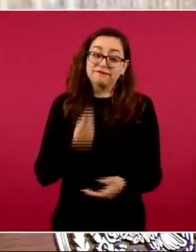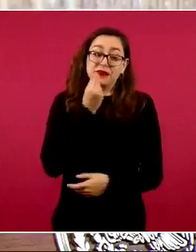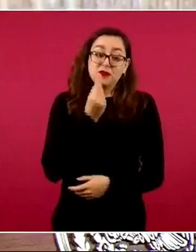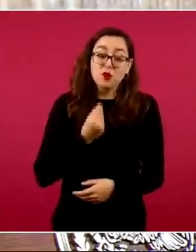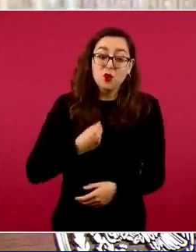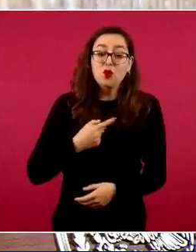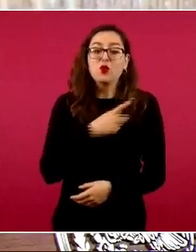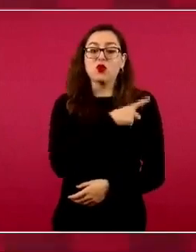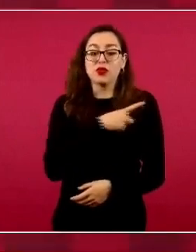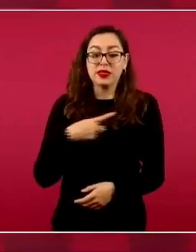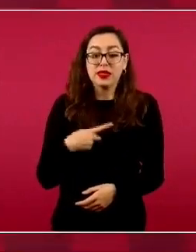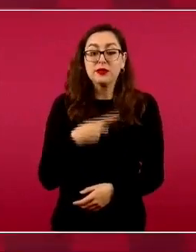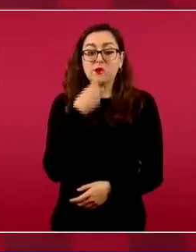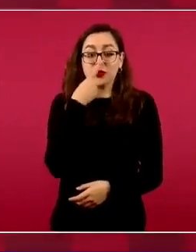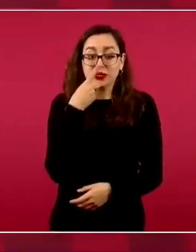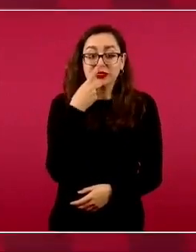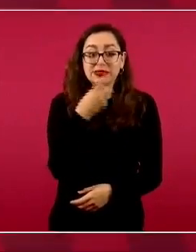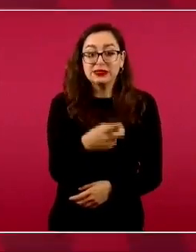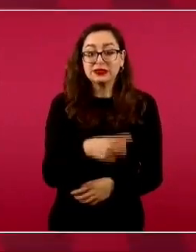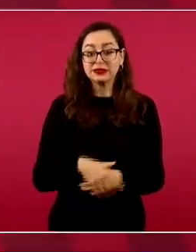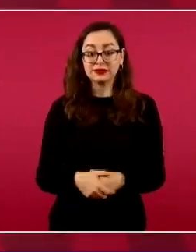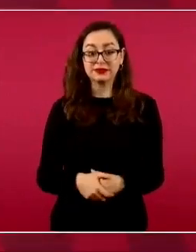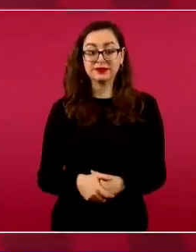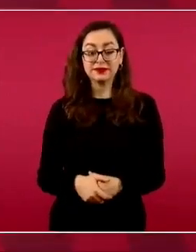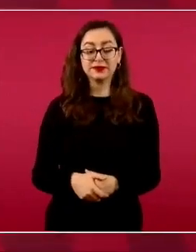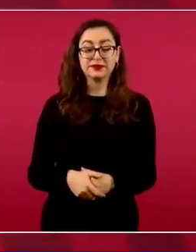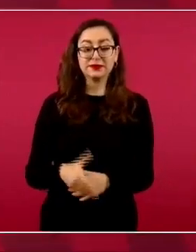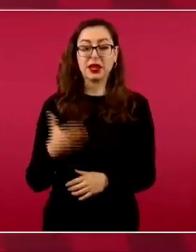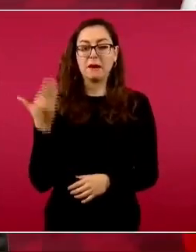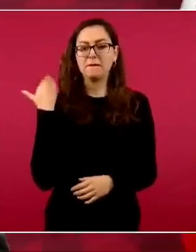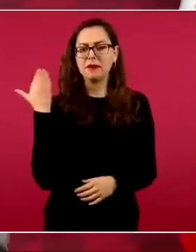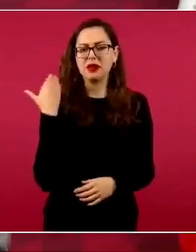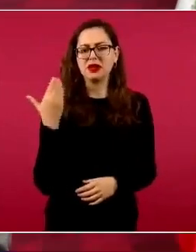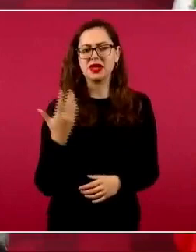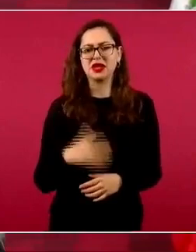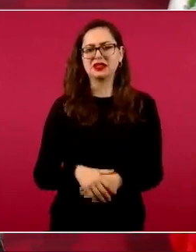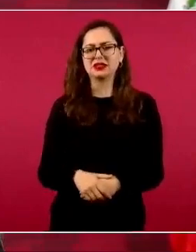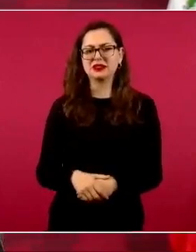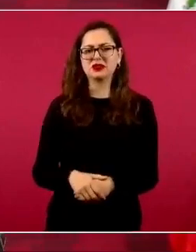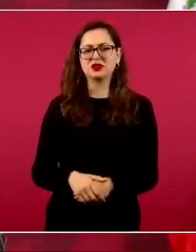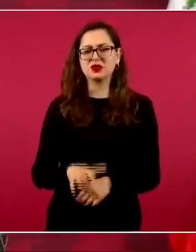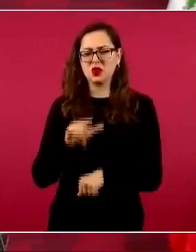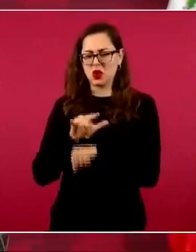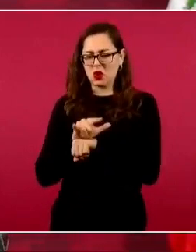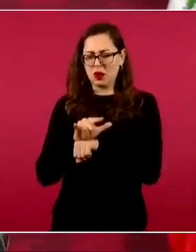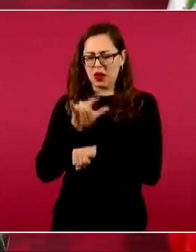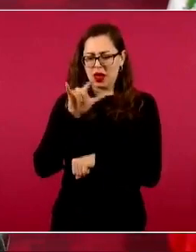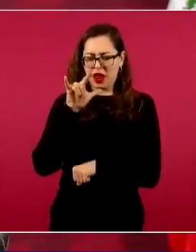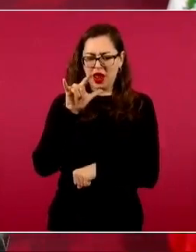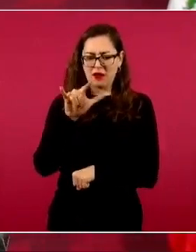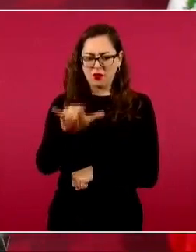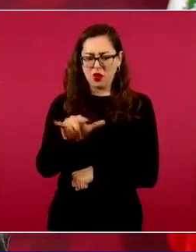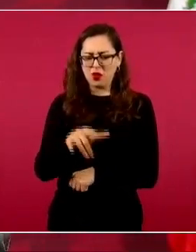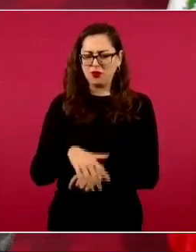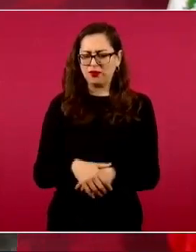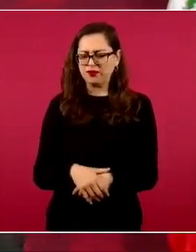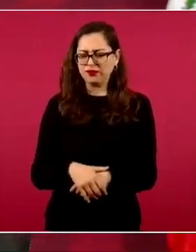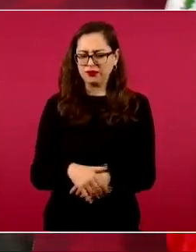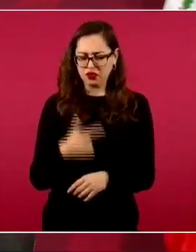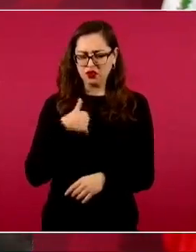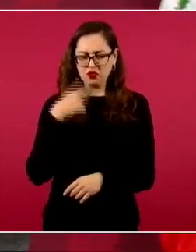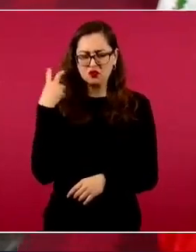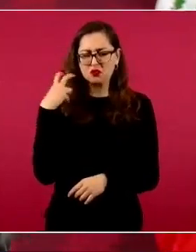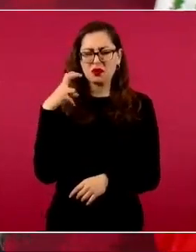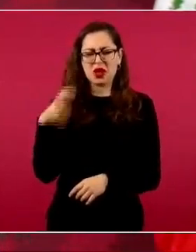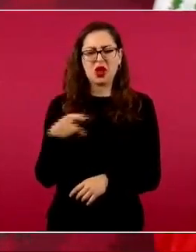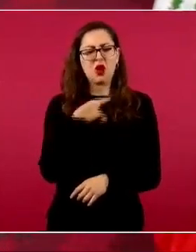porque un señor hace unos días en el avión me dijo: ya no le eche la culpa a